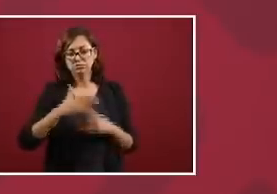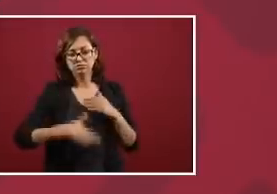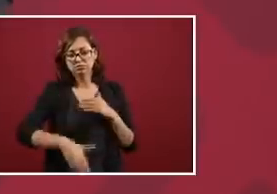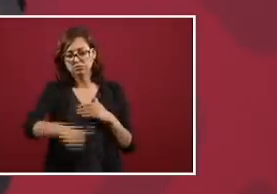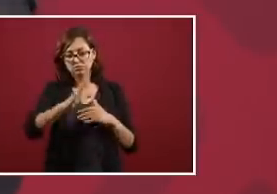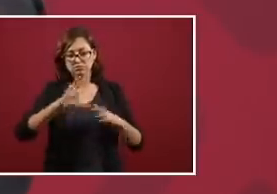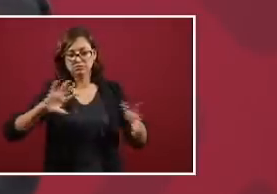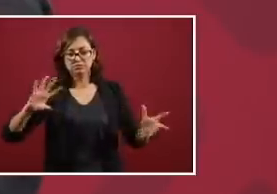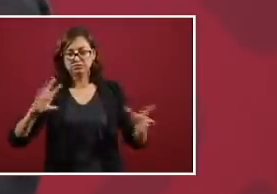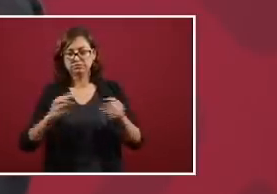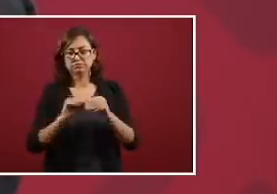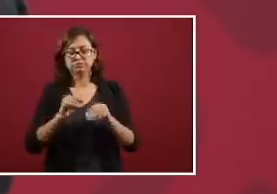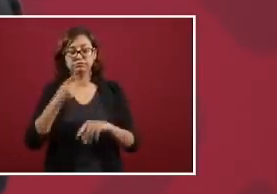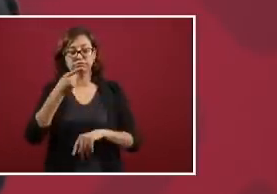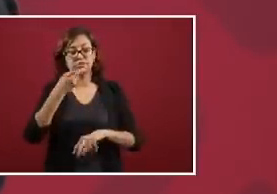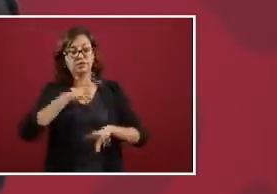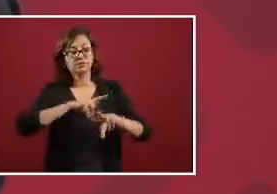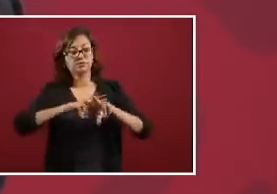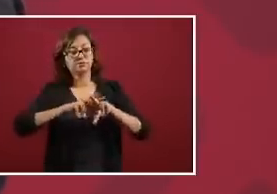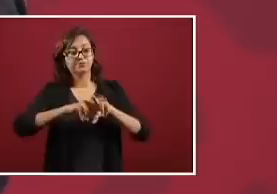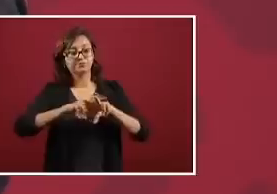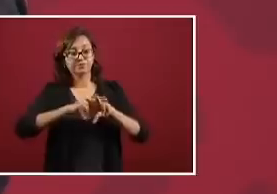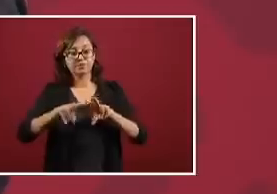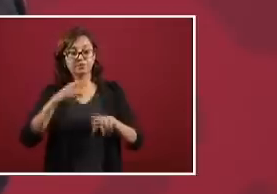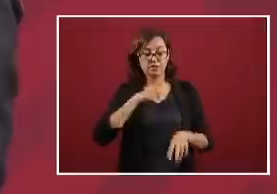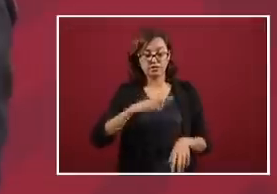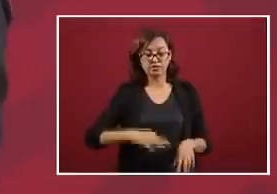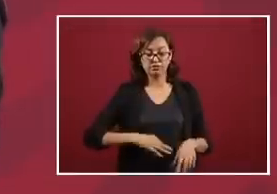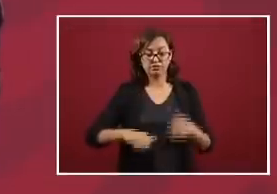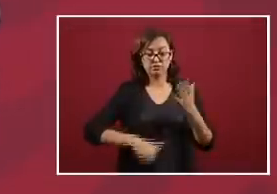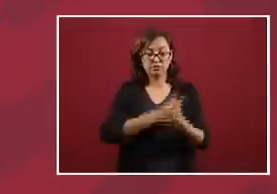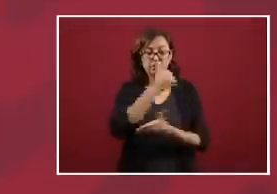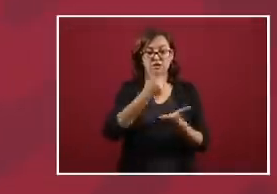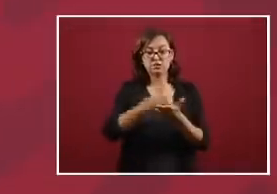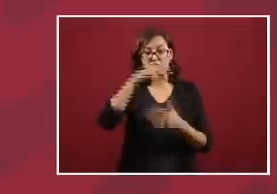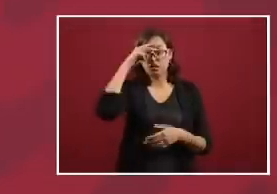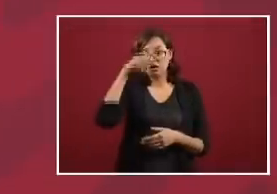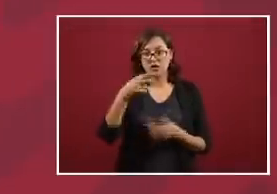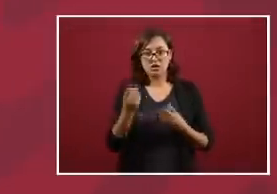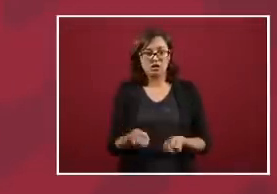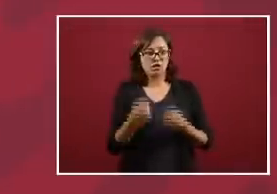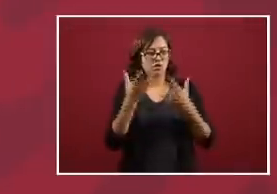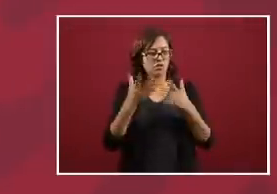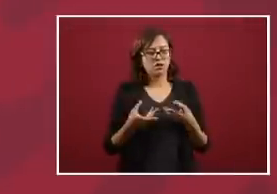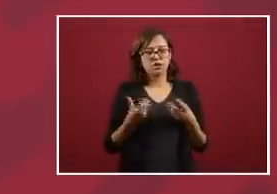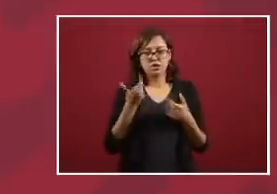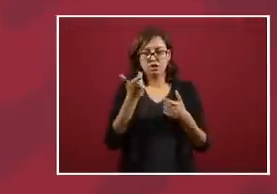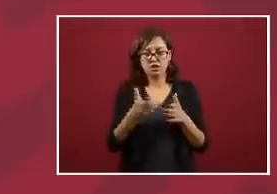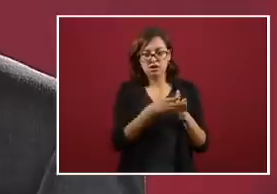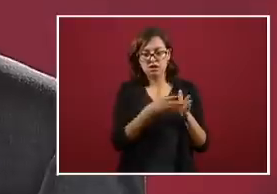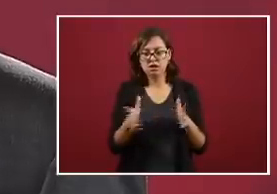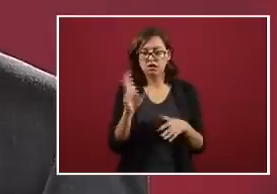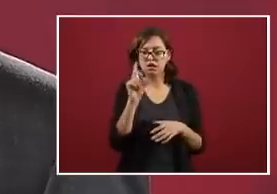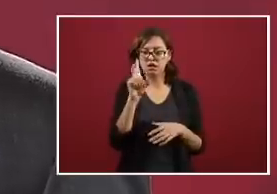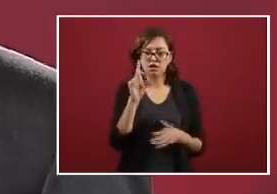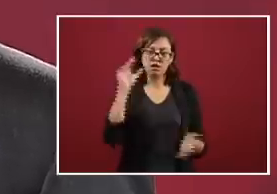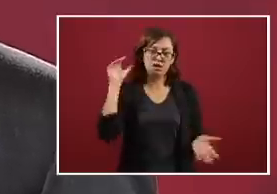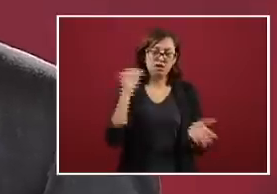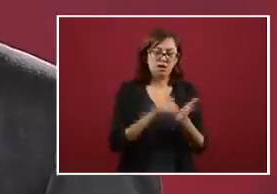iba a costar el tren Toluca, Ciudad de México, que estimaron que iba a costar